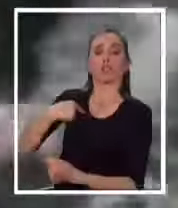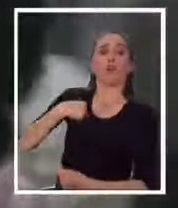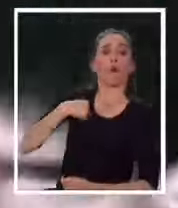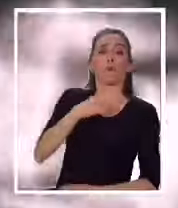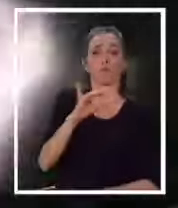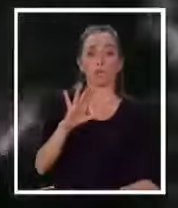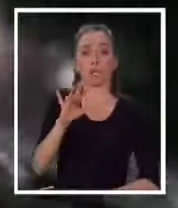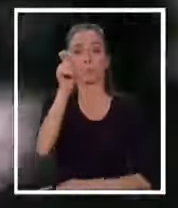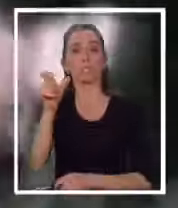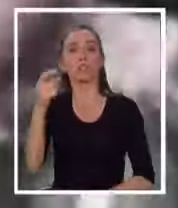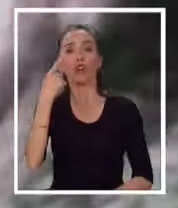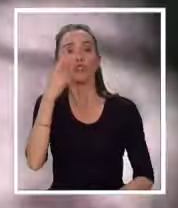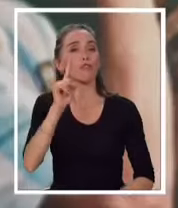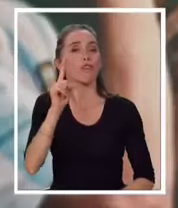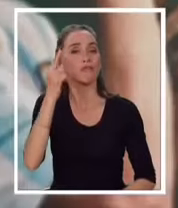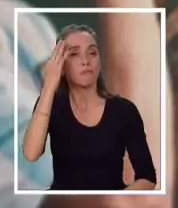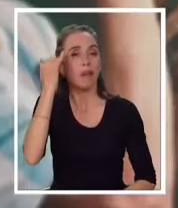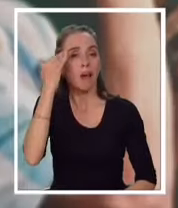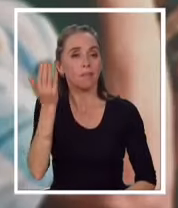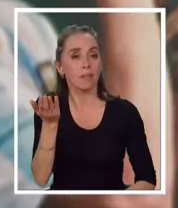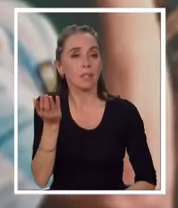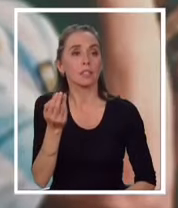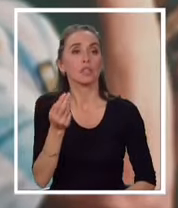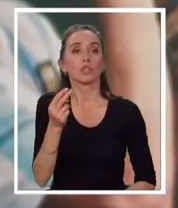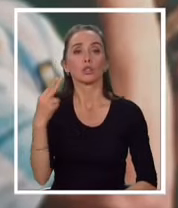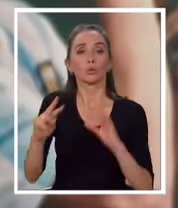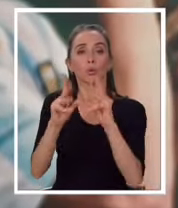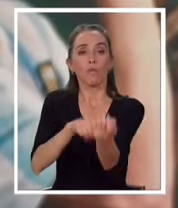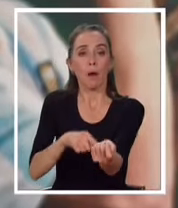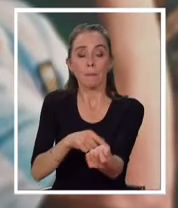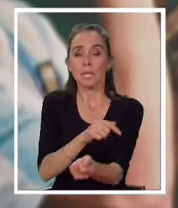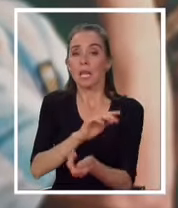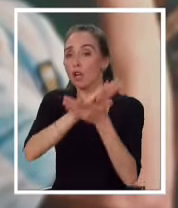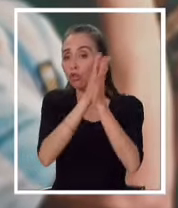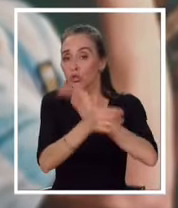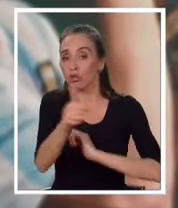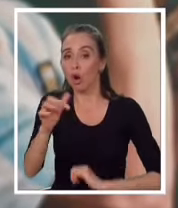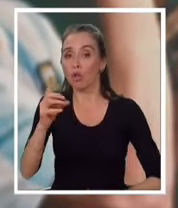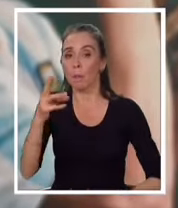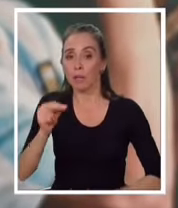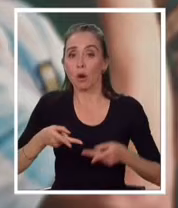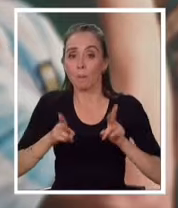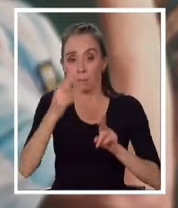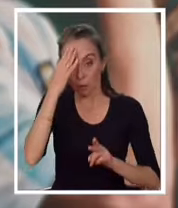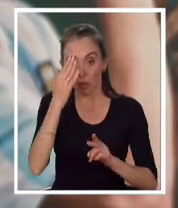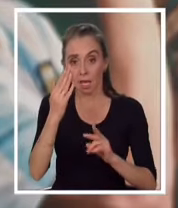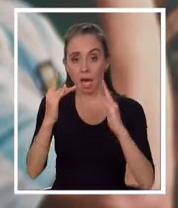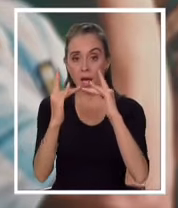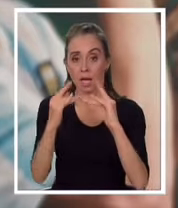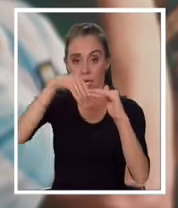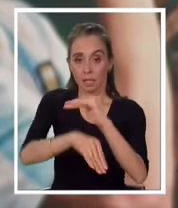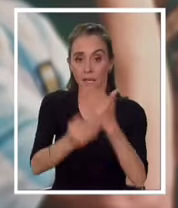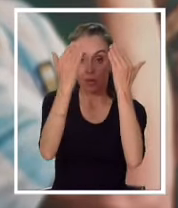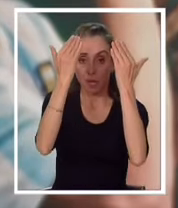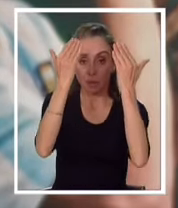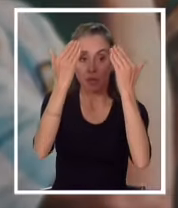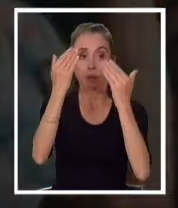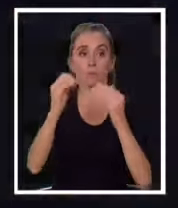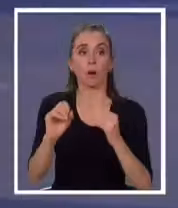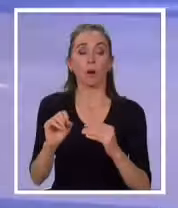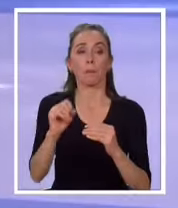por ahí lo hacen sin conocimiento. Su familia toda, Pedro, me permitió el día que lo despedimos llevar la